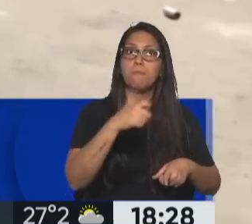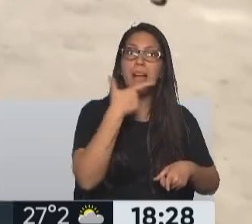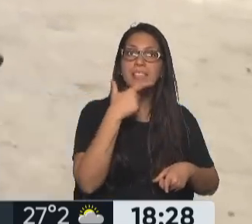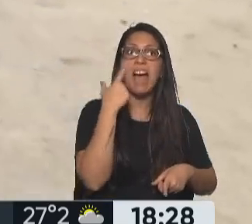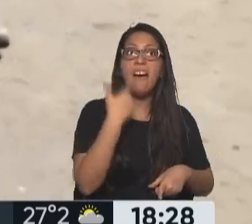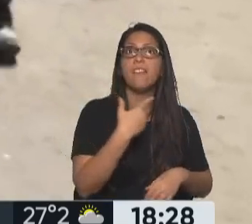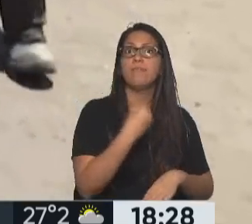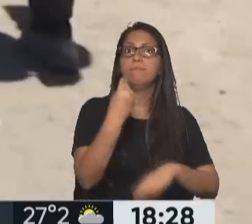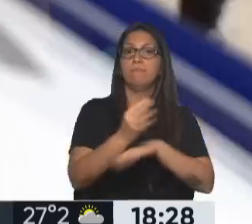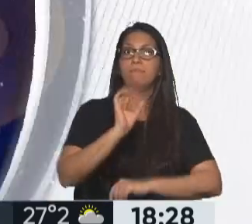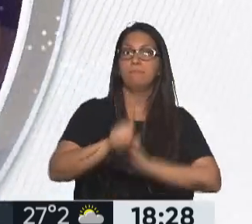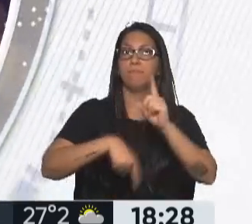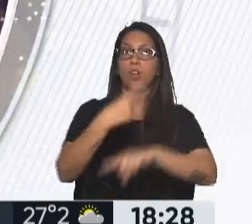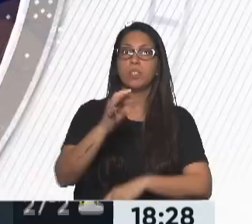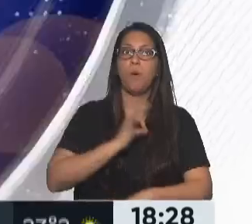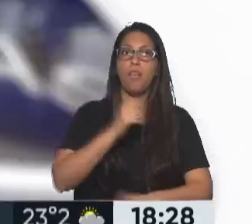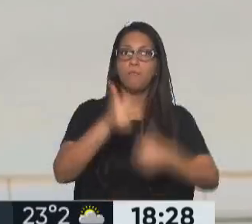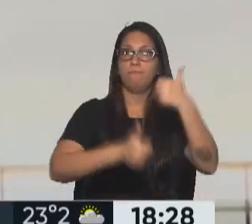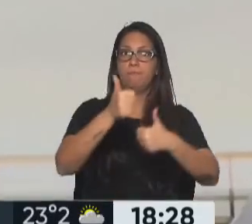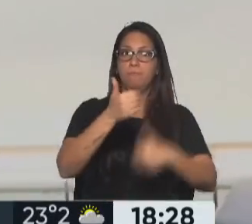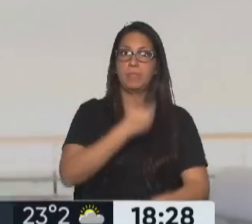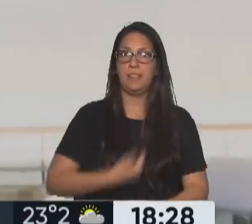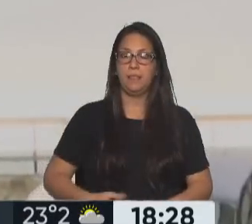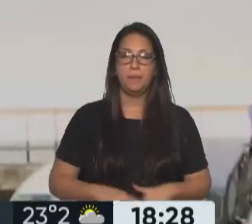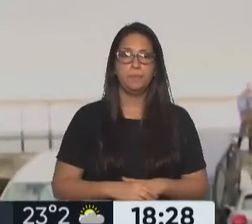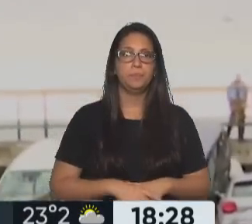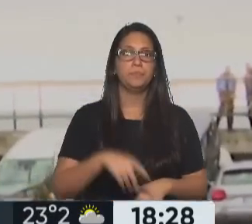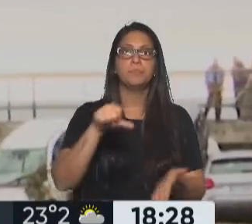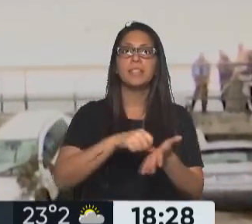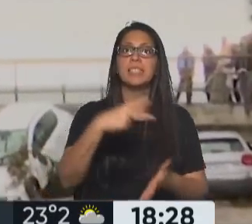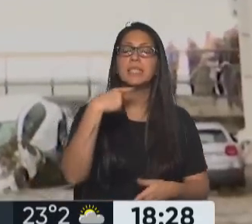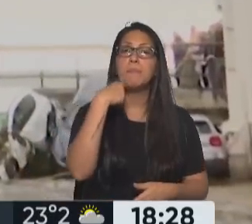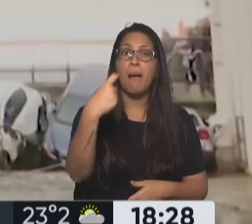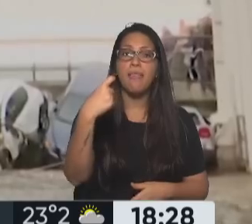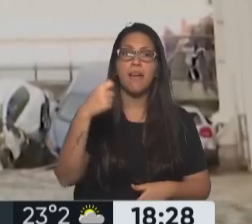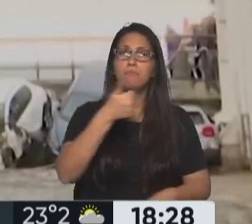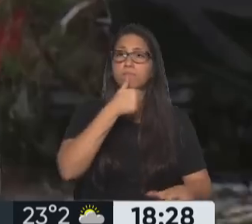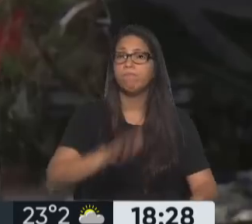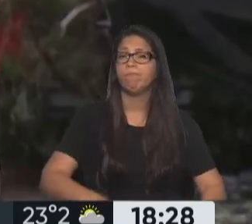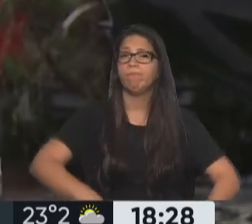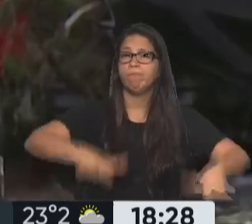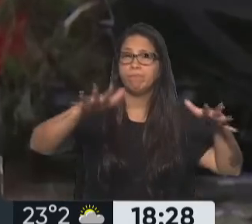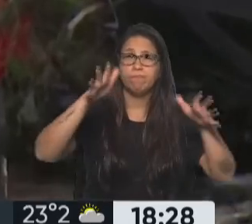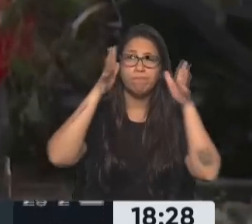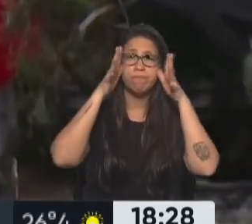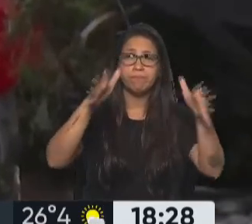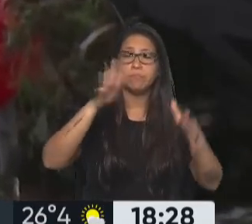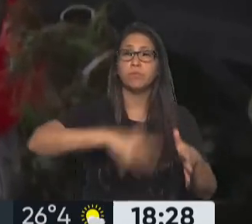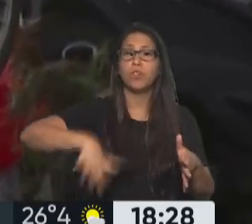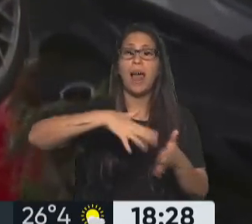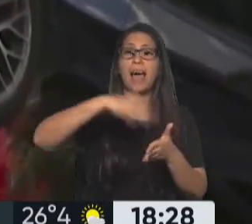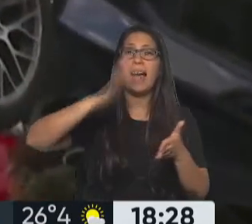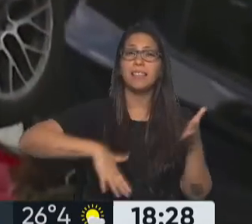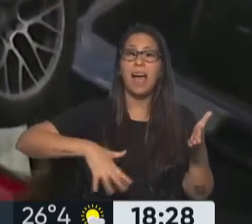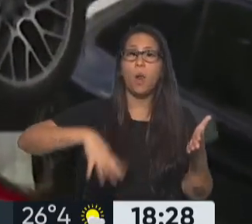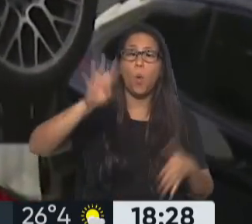presidente del año que viene. España, inundaciones sin precedentes en Cataluña. Tras el paso